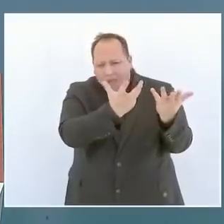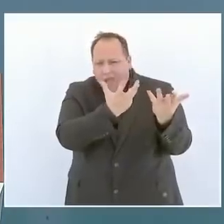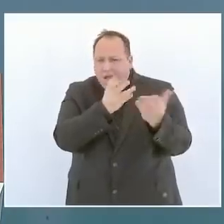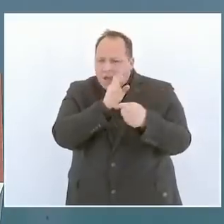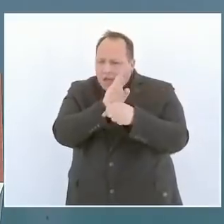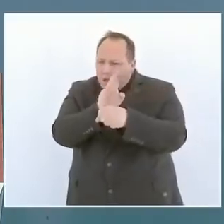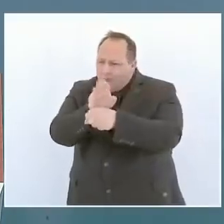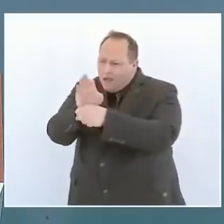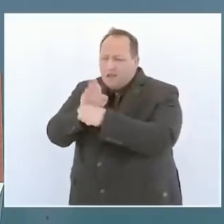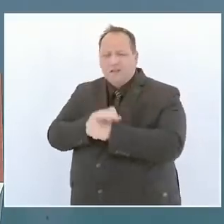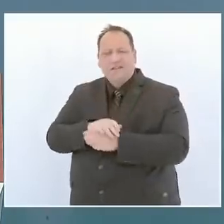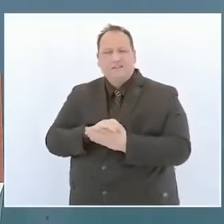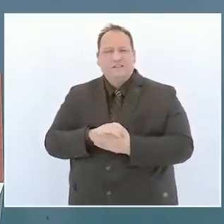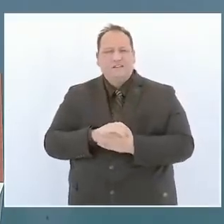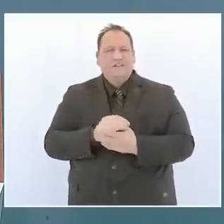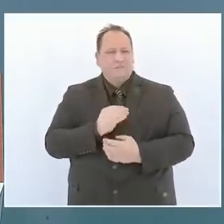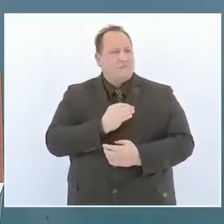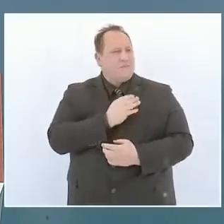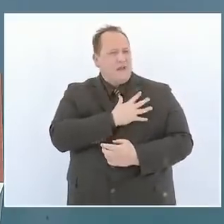con